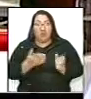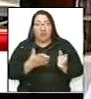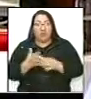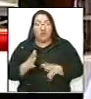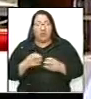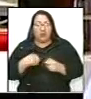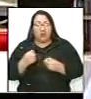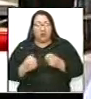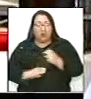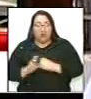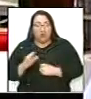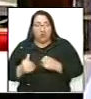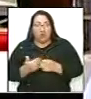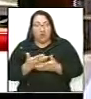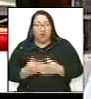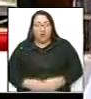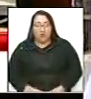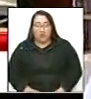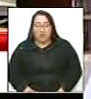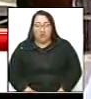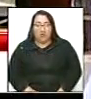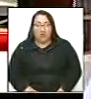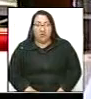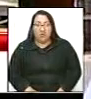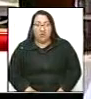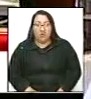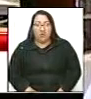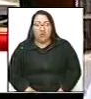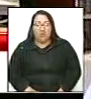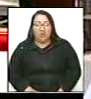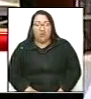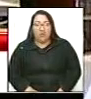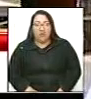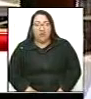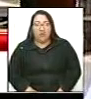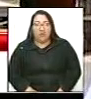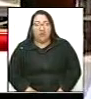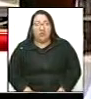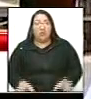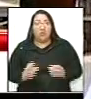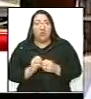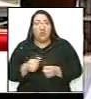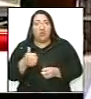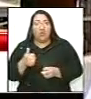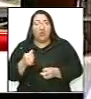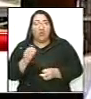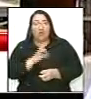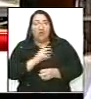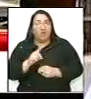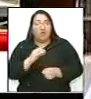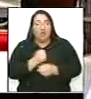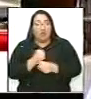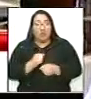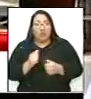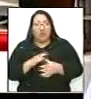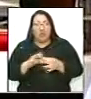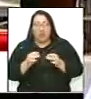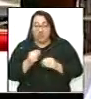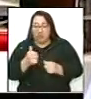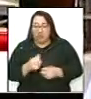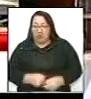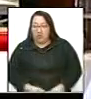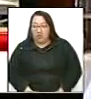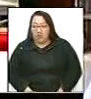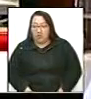pues surge un nuevo elemento que en conjunto con los otros permite decir que el fiscal no está actuando con la trayectoria debida.